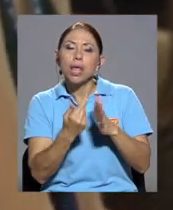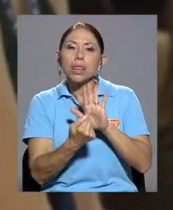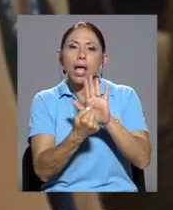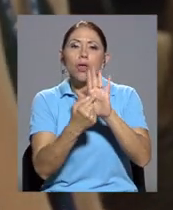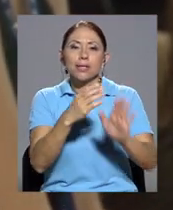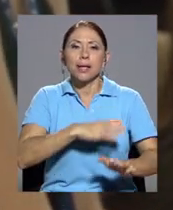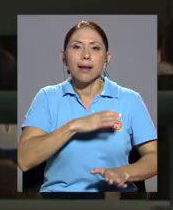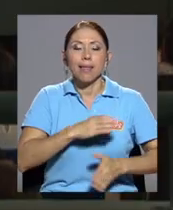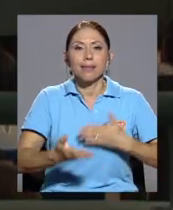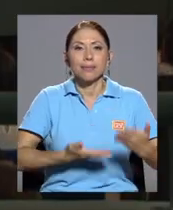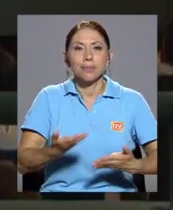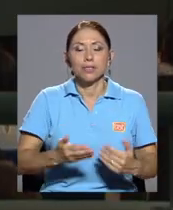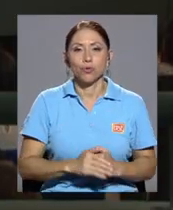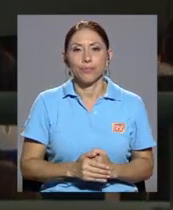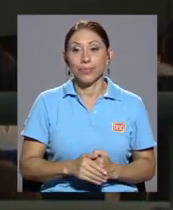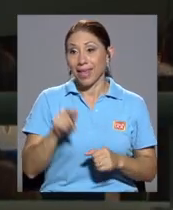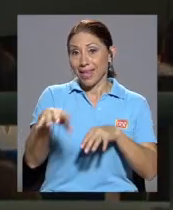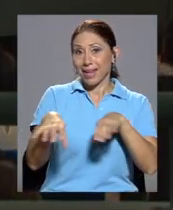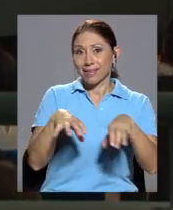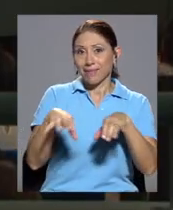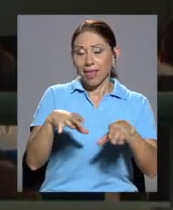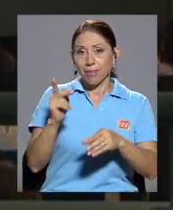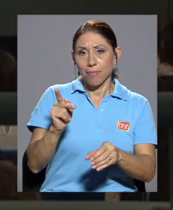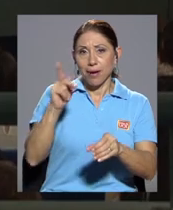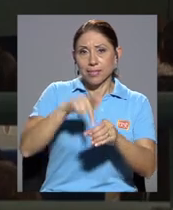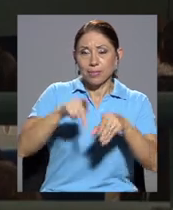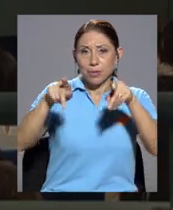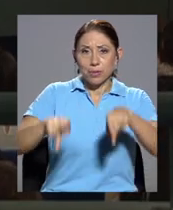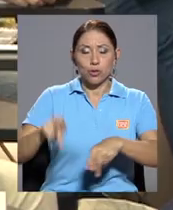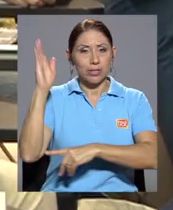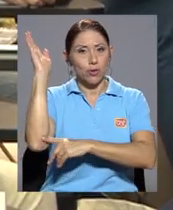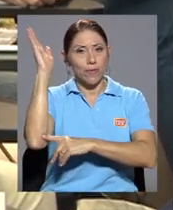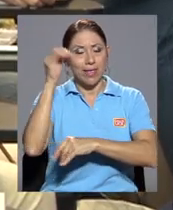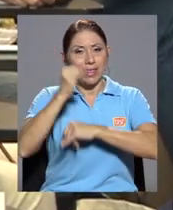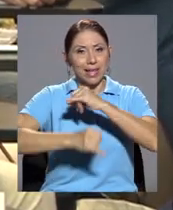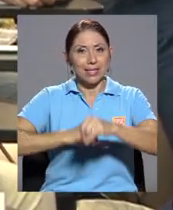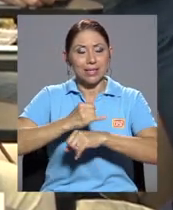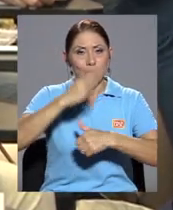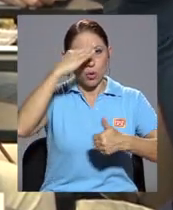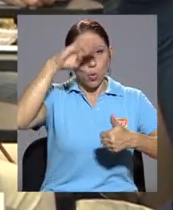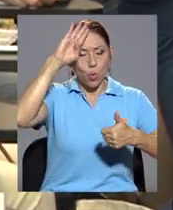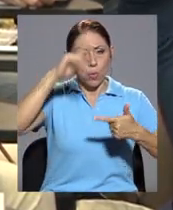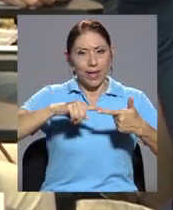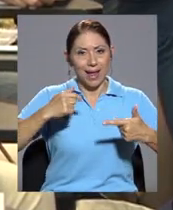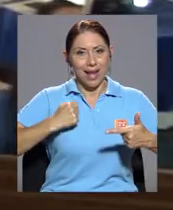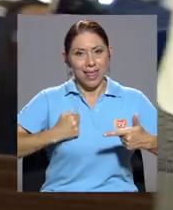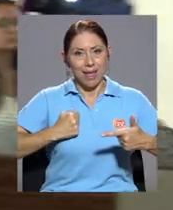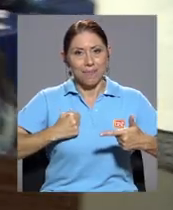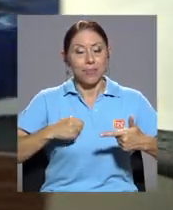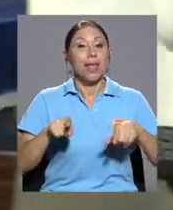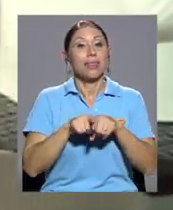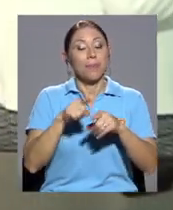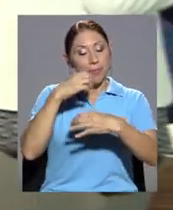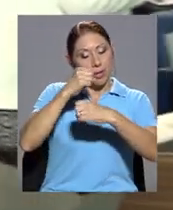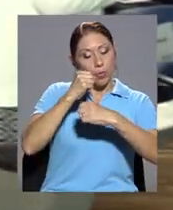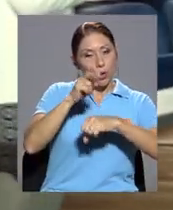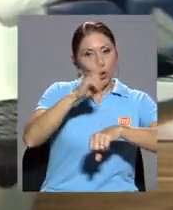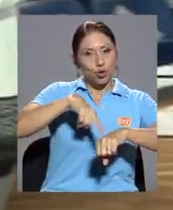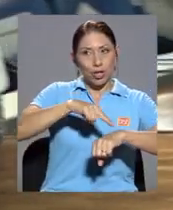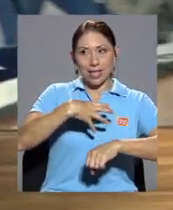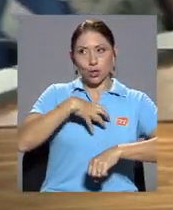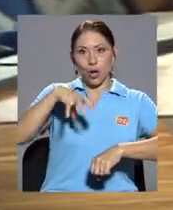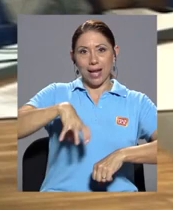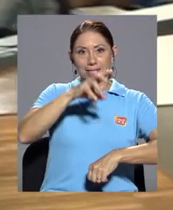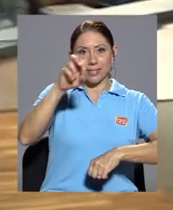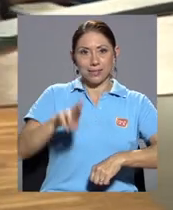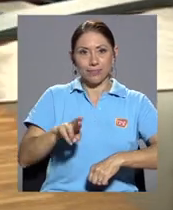servicio. En la actividad participaron conferencistas internacionales de Cuba y Canadá, así como microbiólogos nacionales.